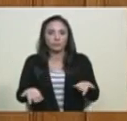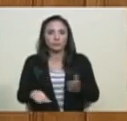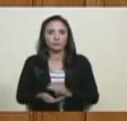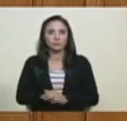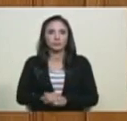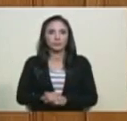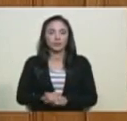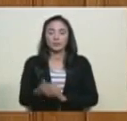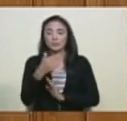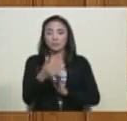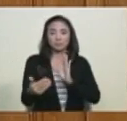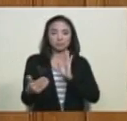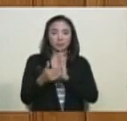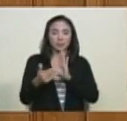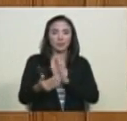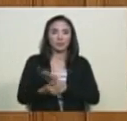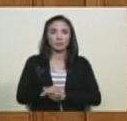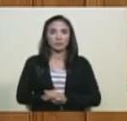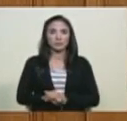si ese atentado